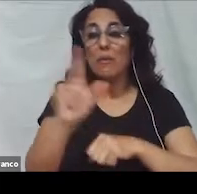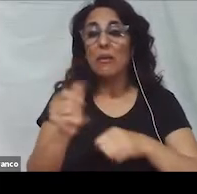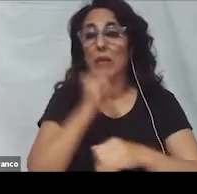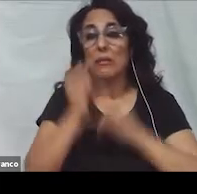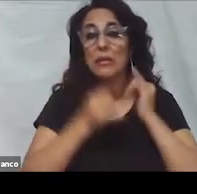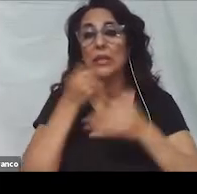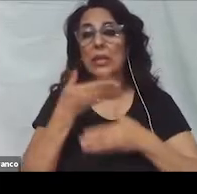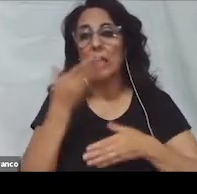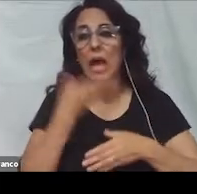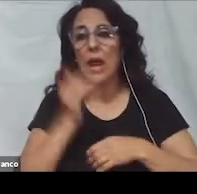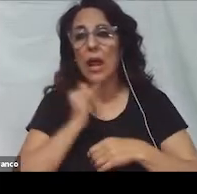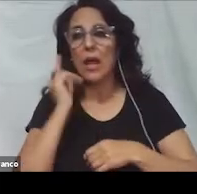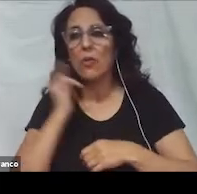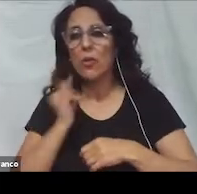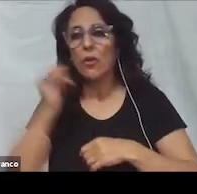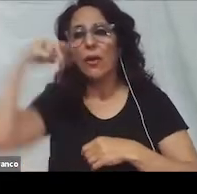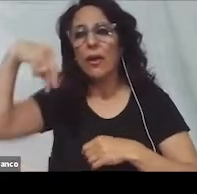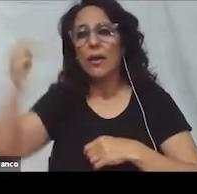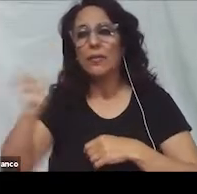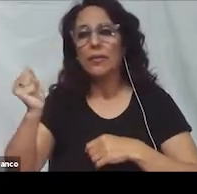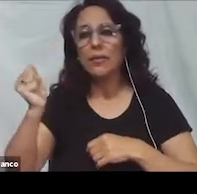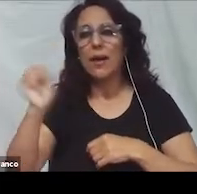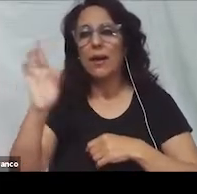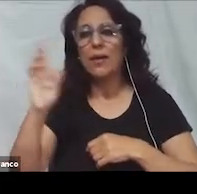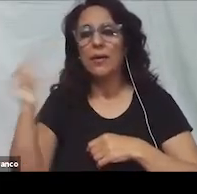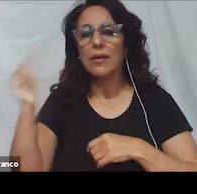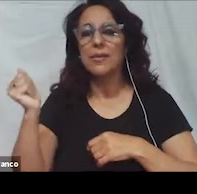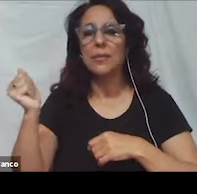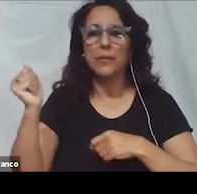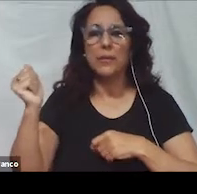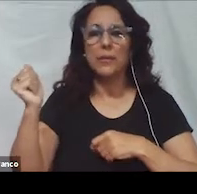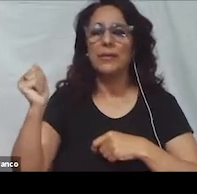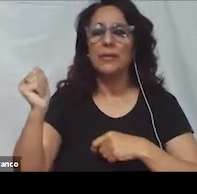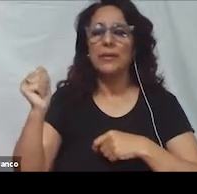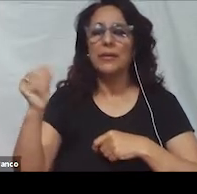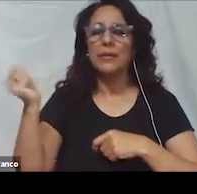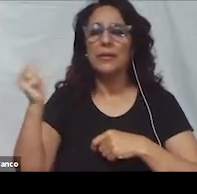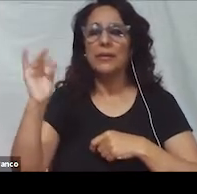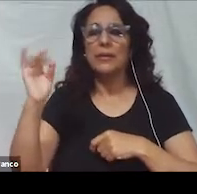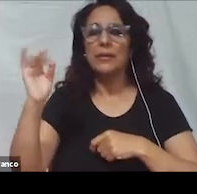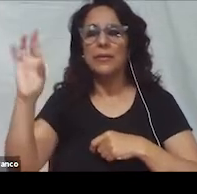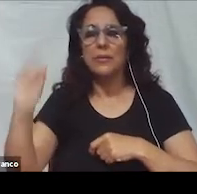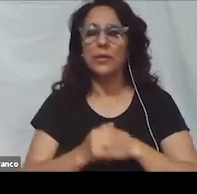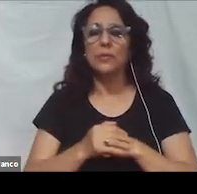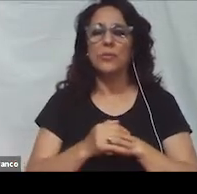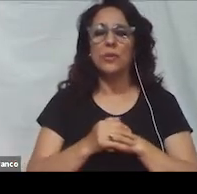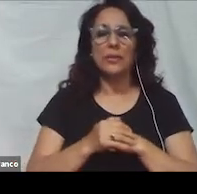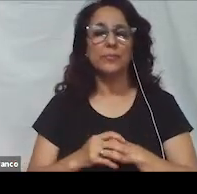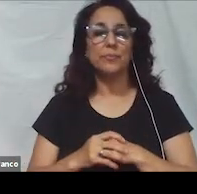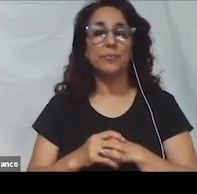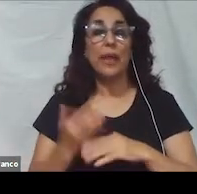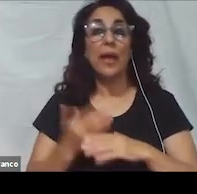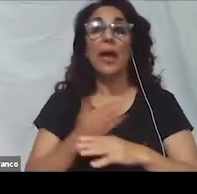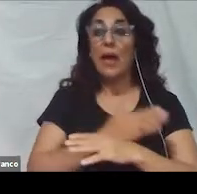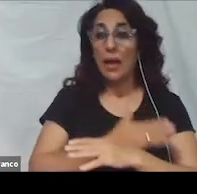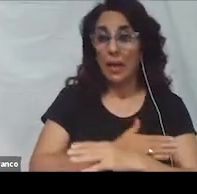con narrador. En cambio, si ustedes usan sistema operativo Linux, existe Orca, que obviamente tiene una licencia gratuita.